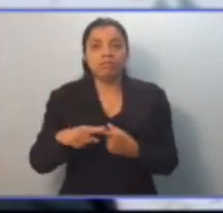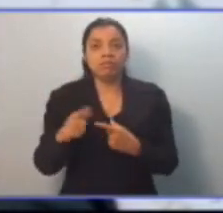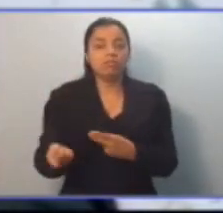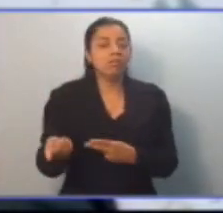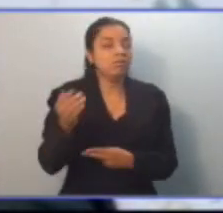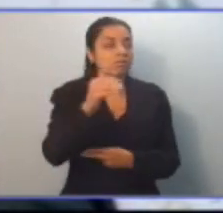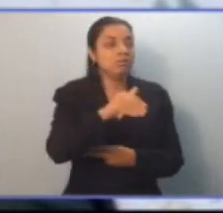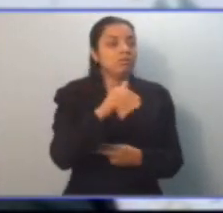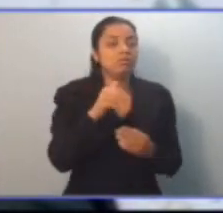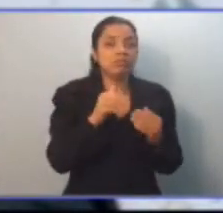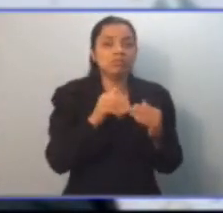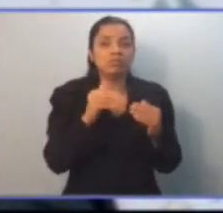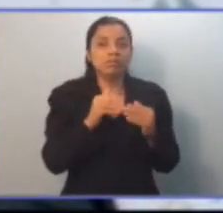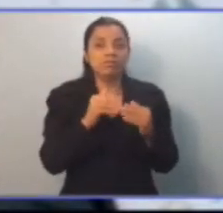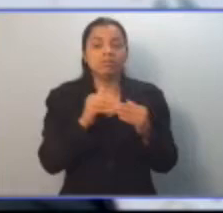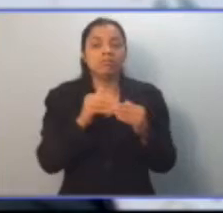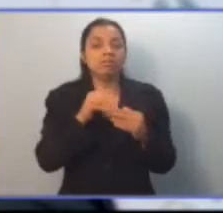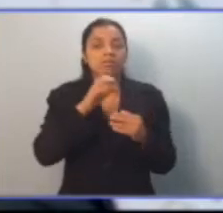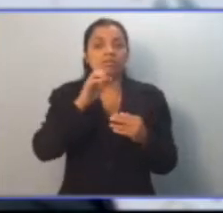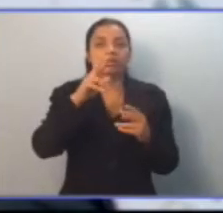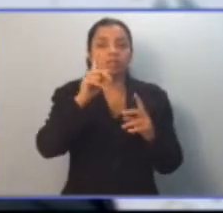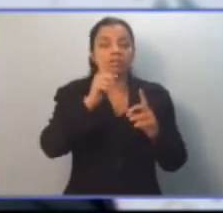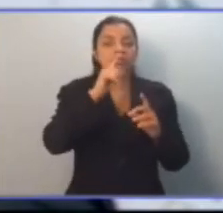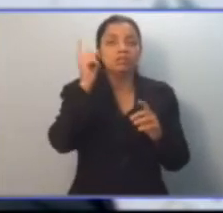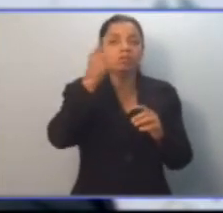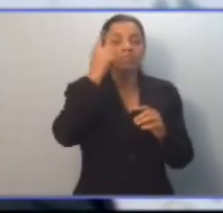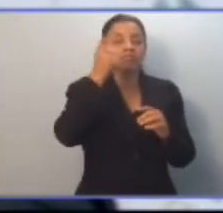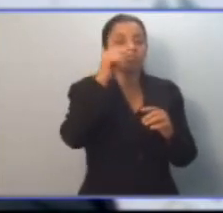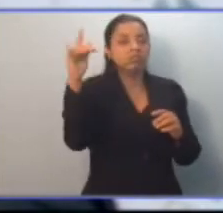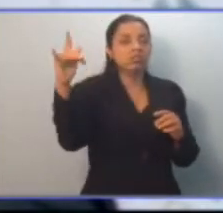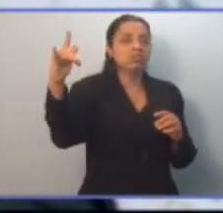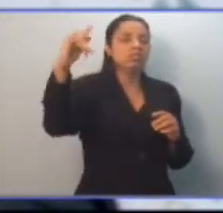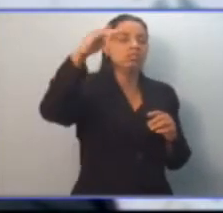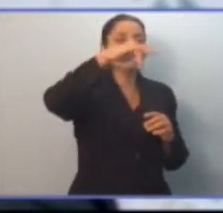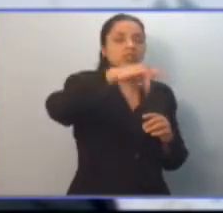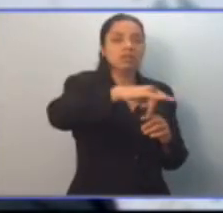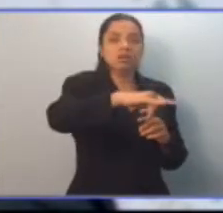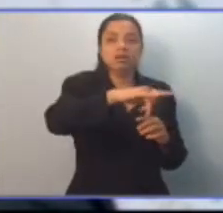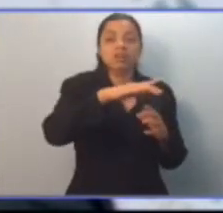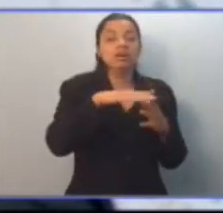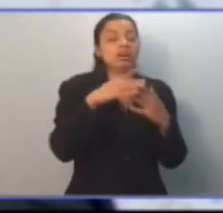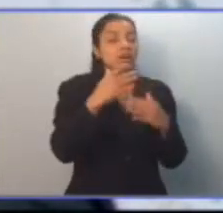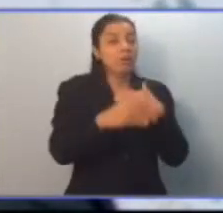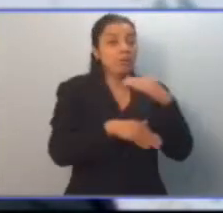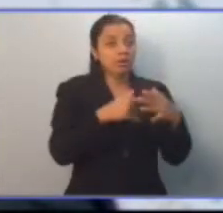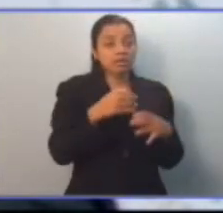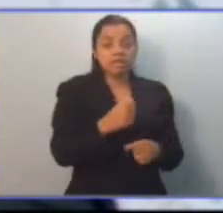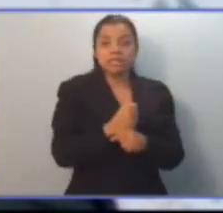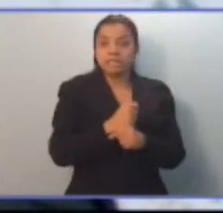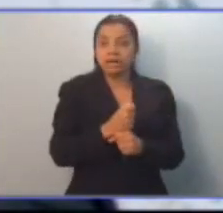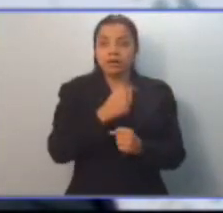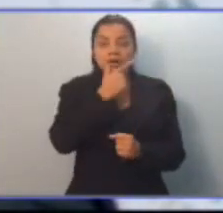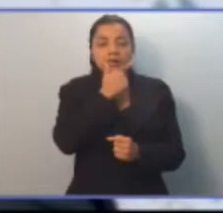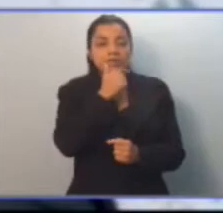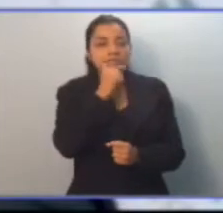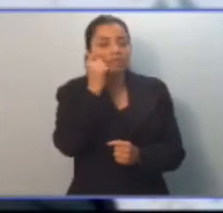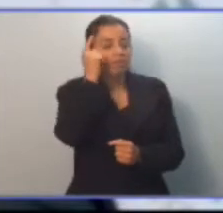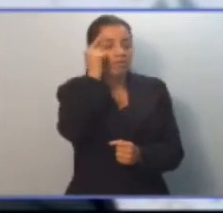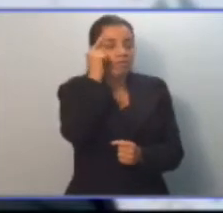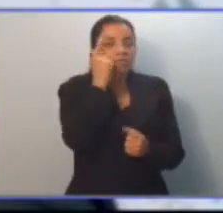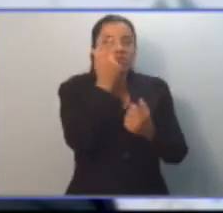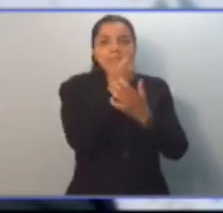así como también en el helipuerto que está en el centro judicial, creando el protocolo de seguridad precisamente por